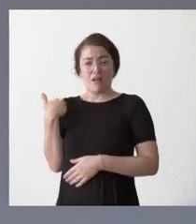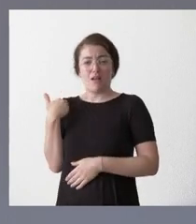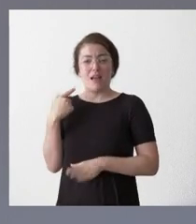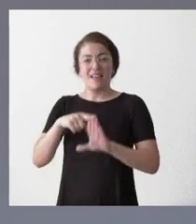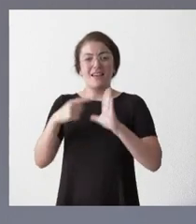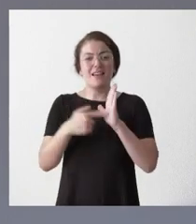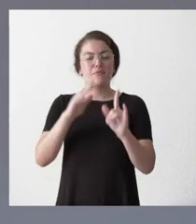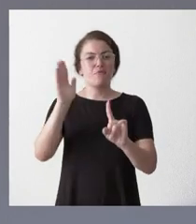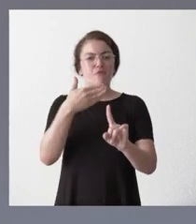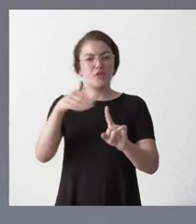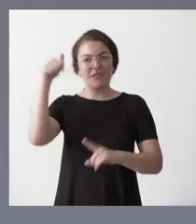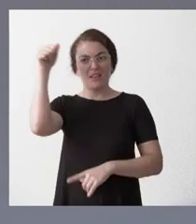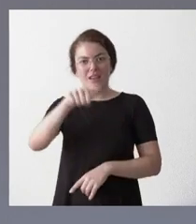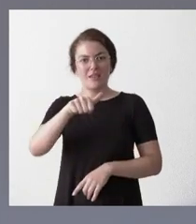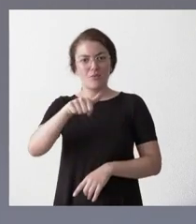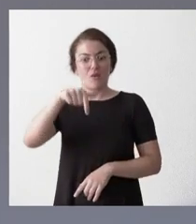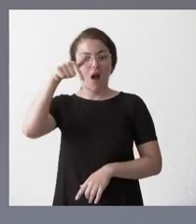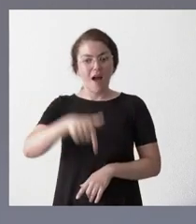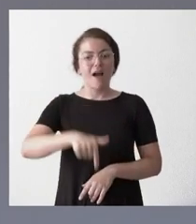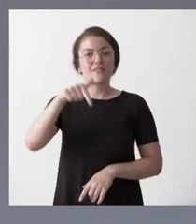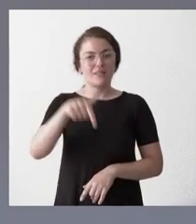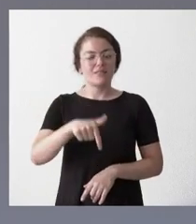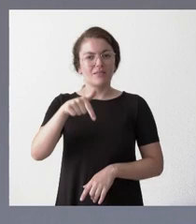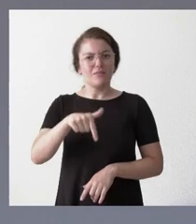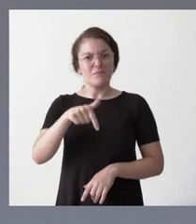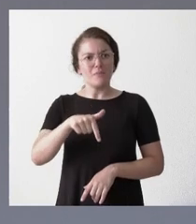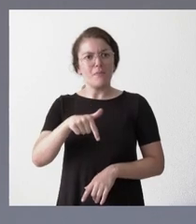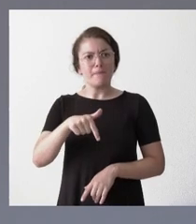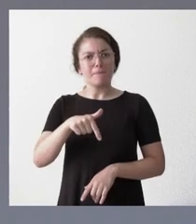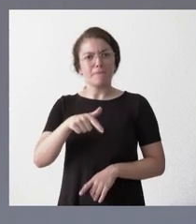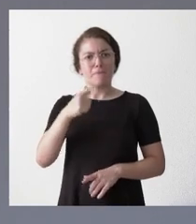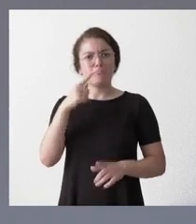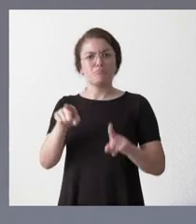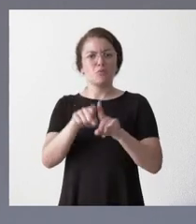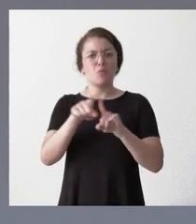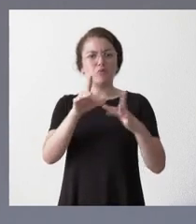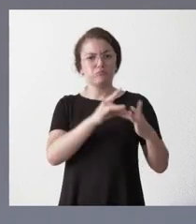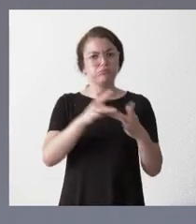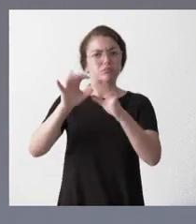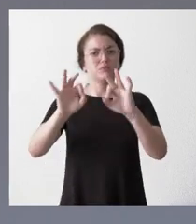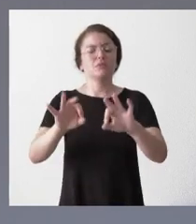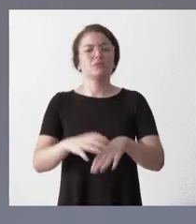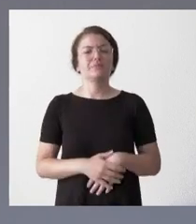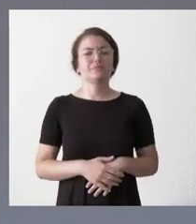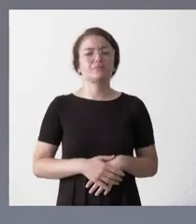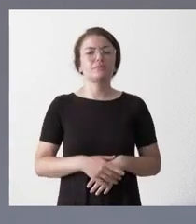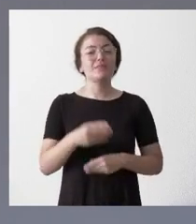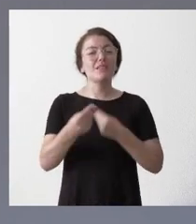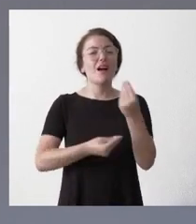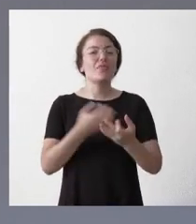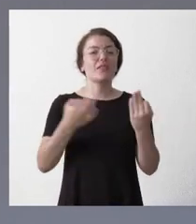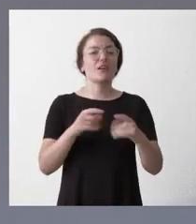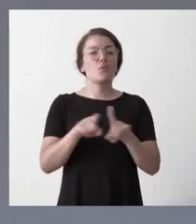también esta comunidad fue pionera en la redacción de la ley, es crear ese registro en base a las distintas